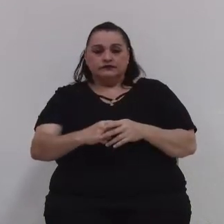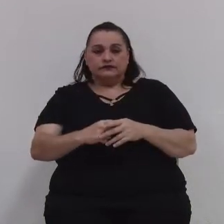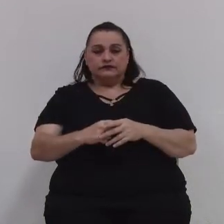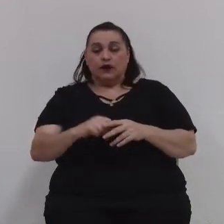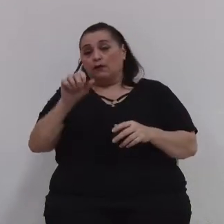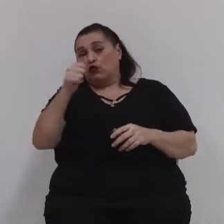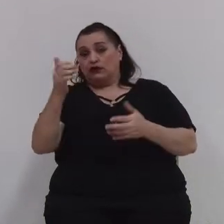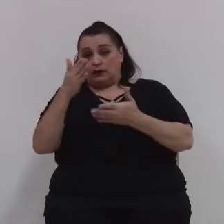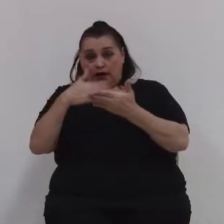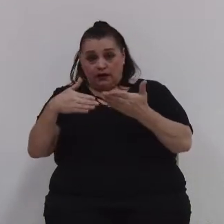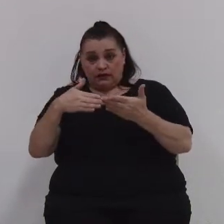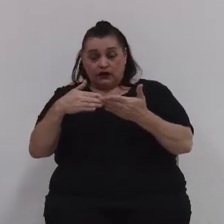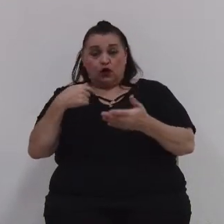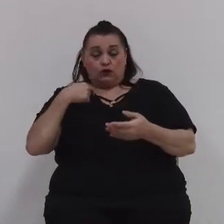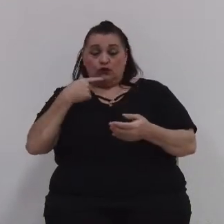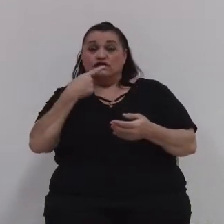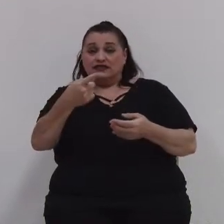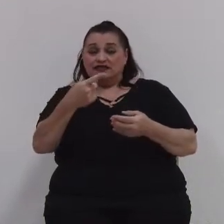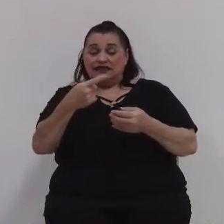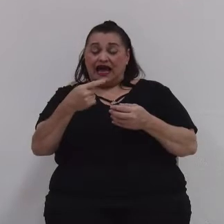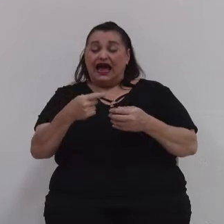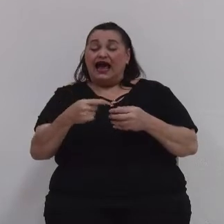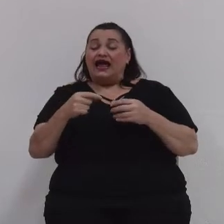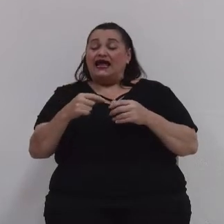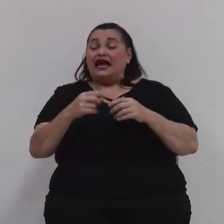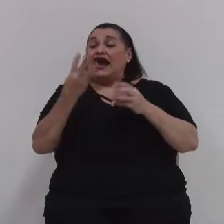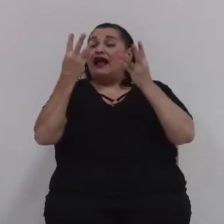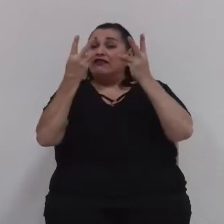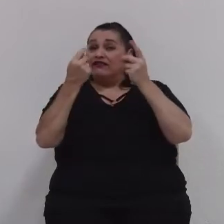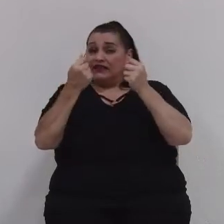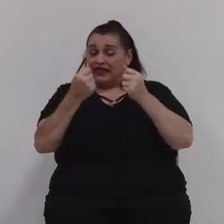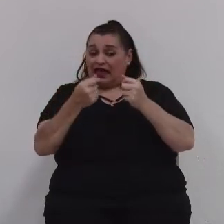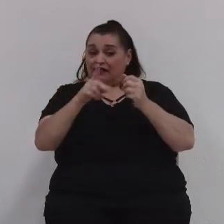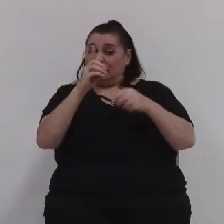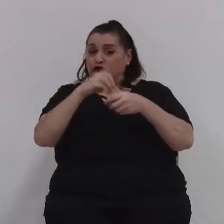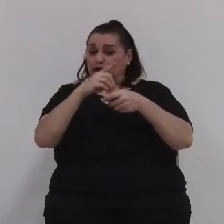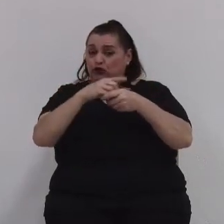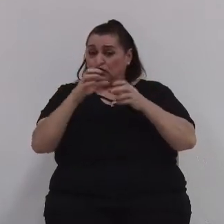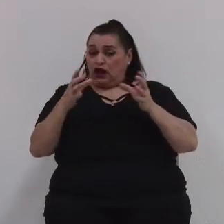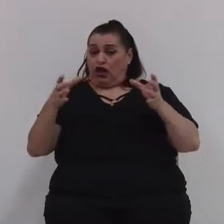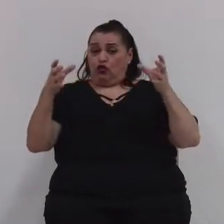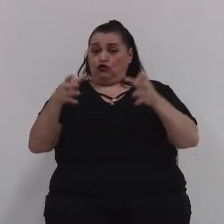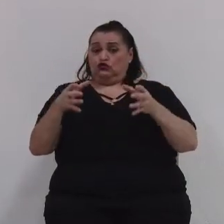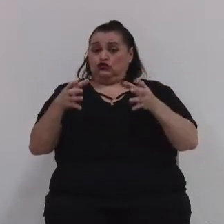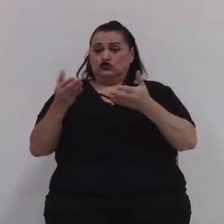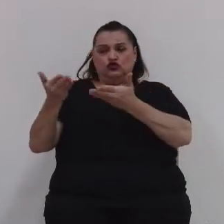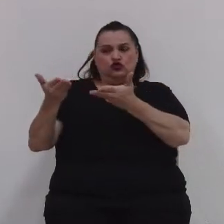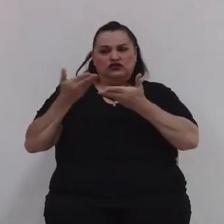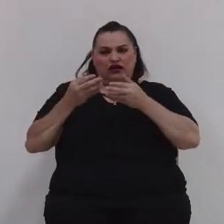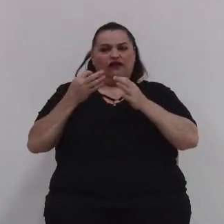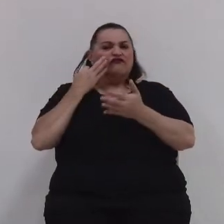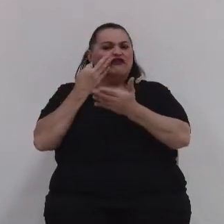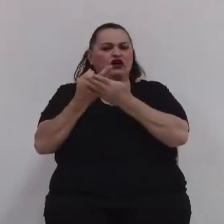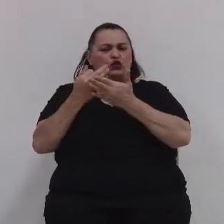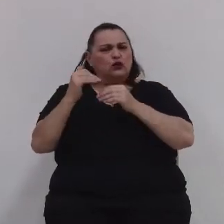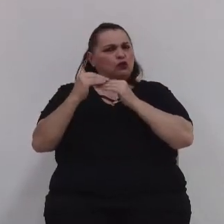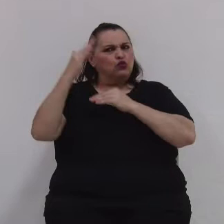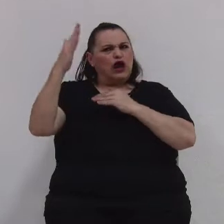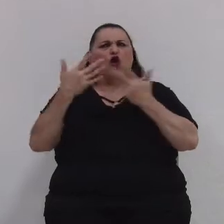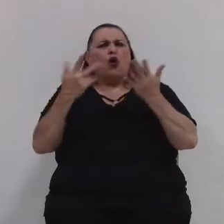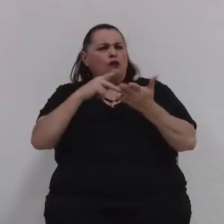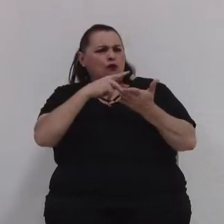Por otro lado, como les decía, el tamaño del Congreso no hay que tener miedo a revisarlo. Nos pasa una factura muy alta. Hay gente que dice, no, pero ¿cómo